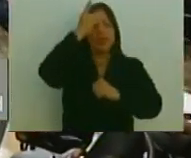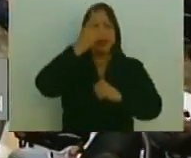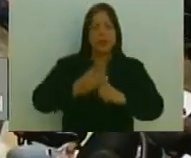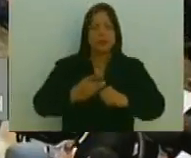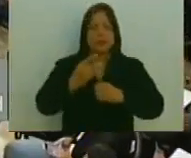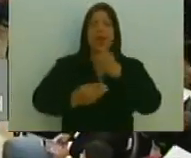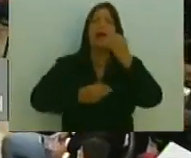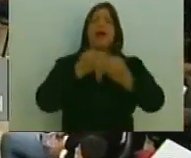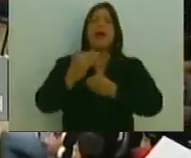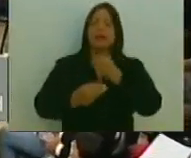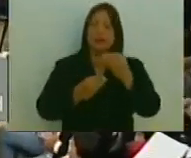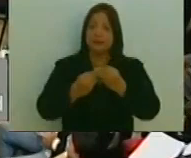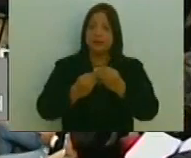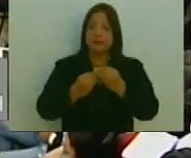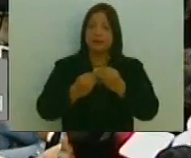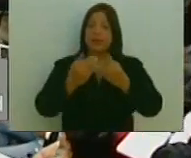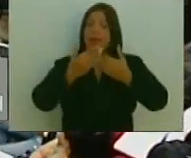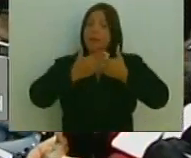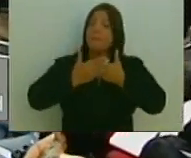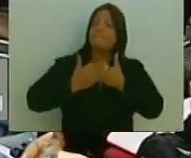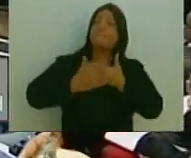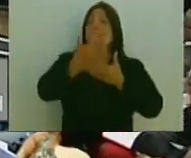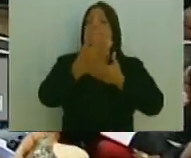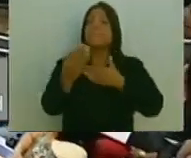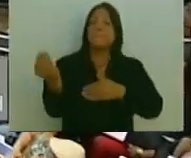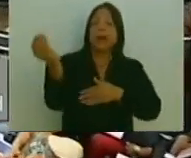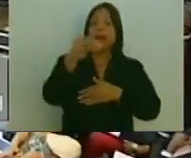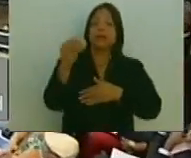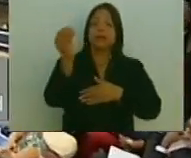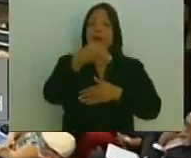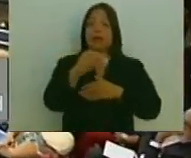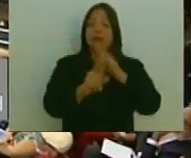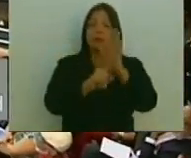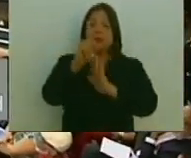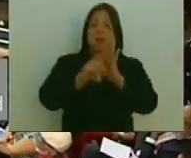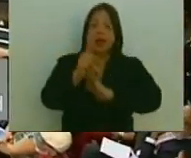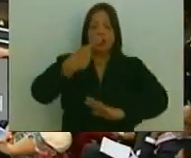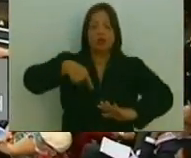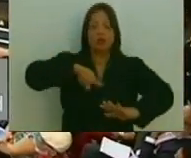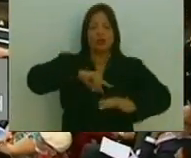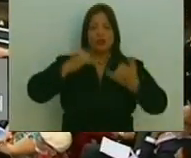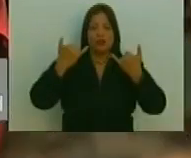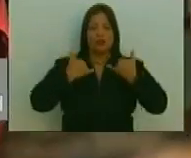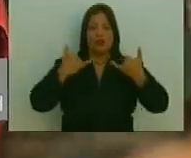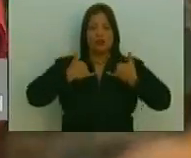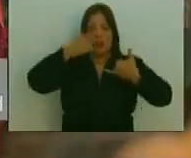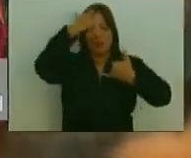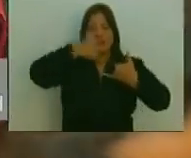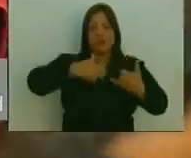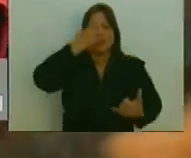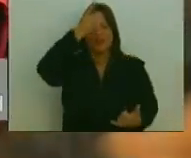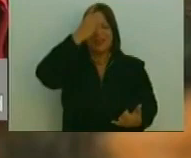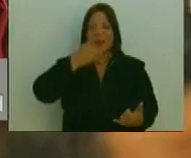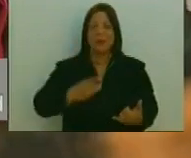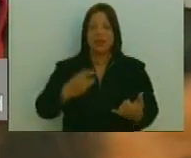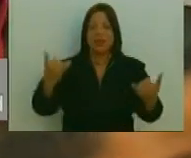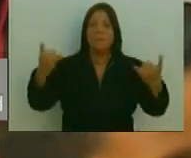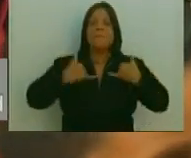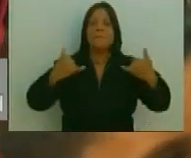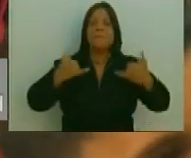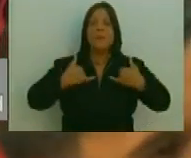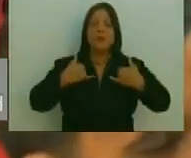discapacidad. Pero yendo un poco más allá, permitamos que seamos nosotros, tal como lo establece la Constitución, que seamos